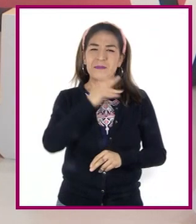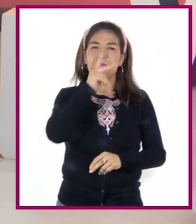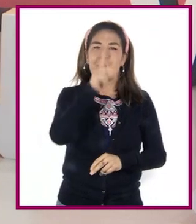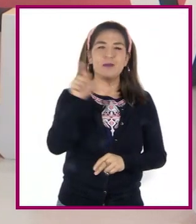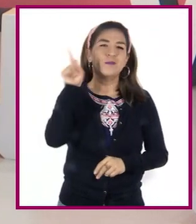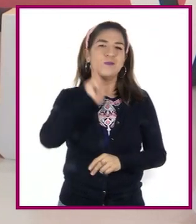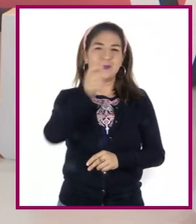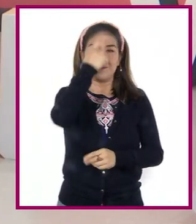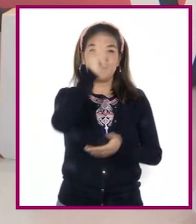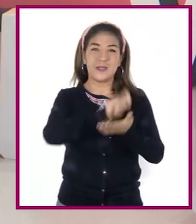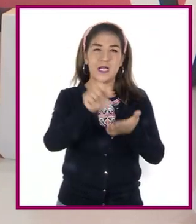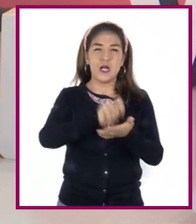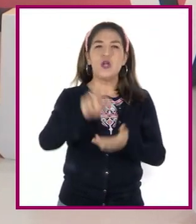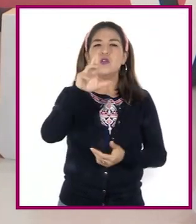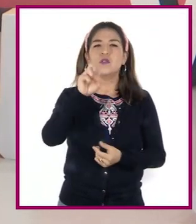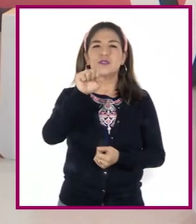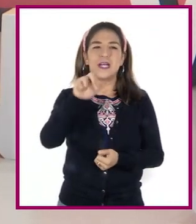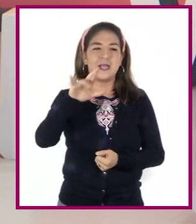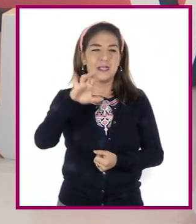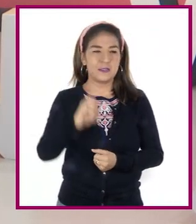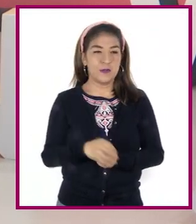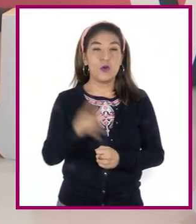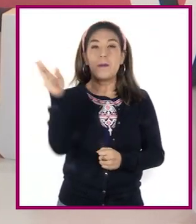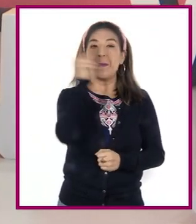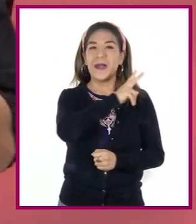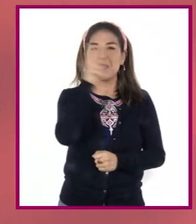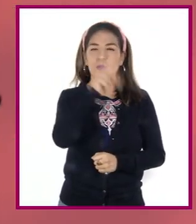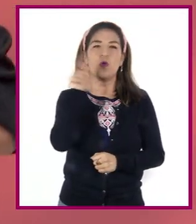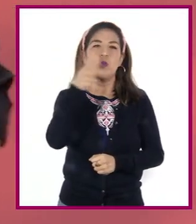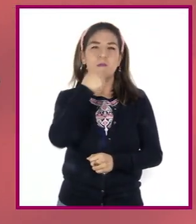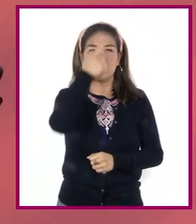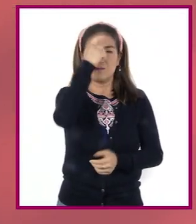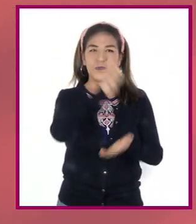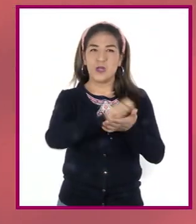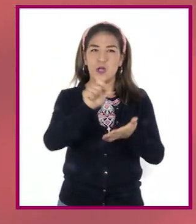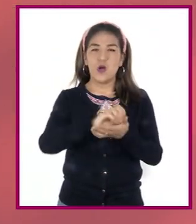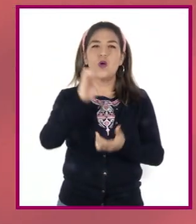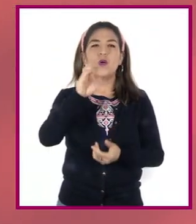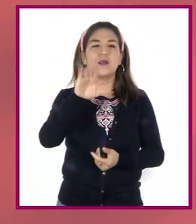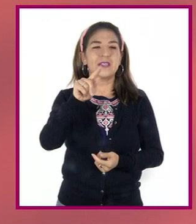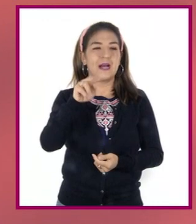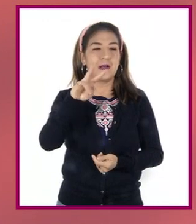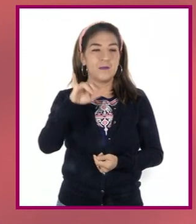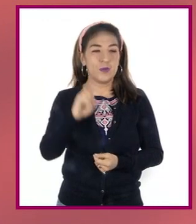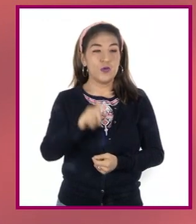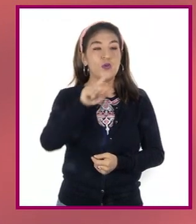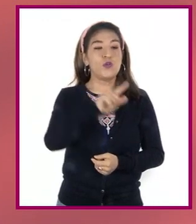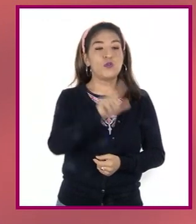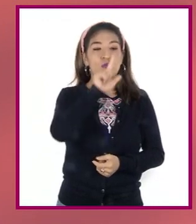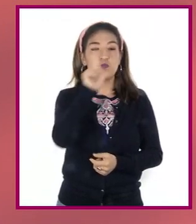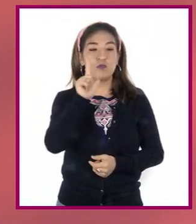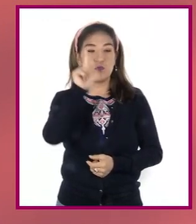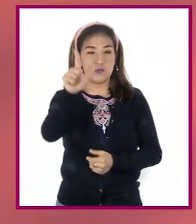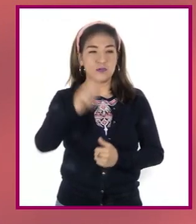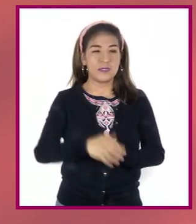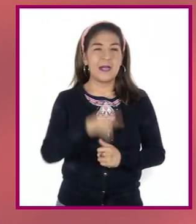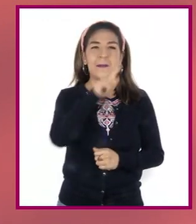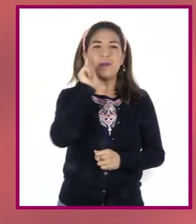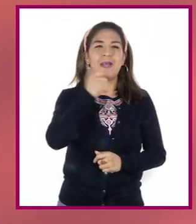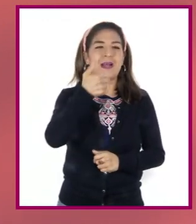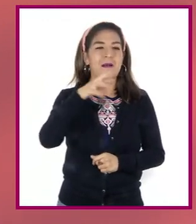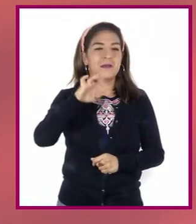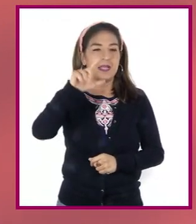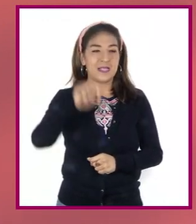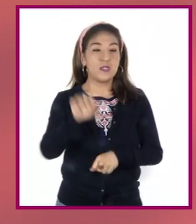Rosario Castellanos. Viento, de Octavio Paz. Luz de Chile, de Gabriela Mistral. Suave Patria,